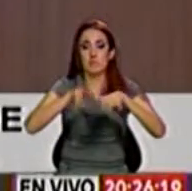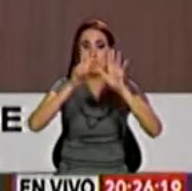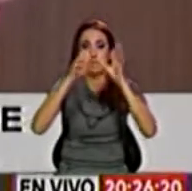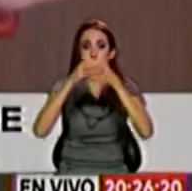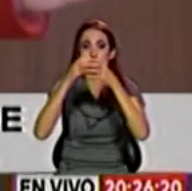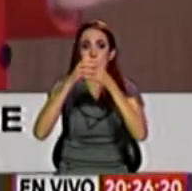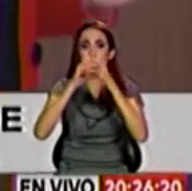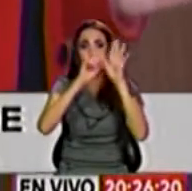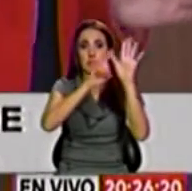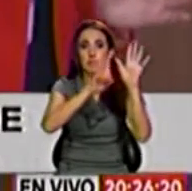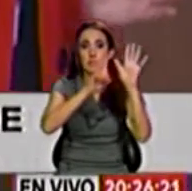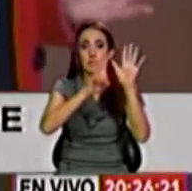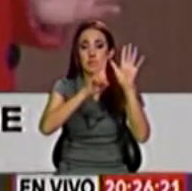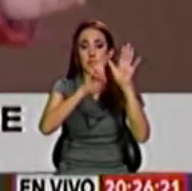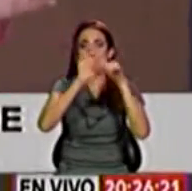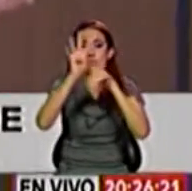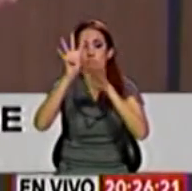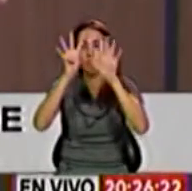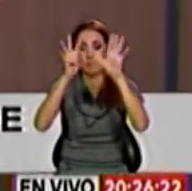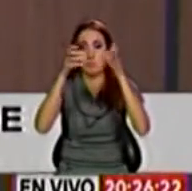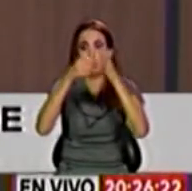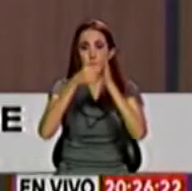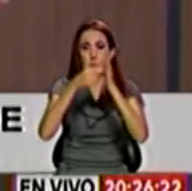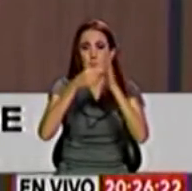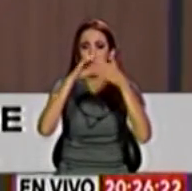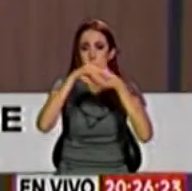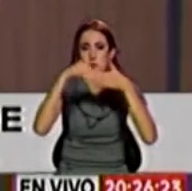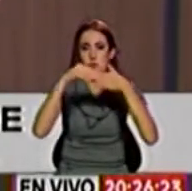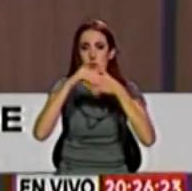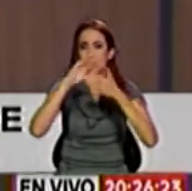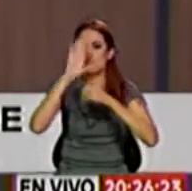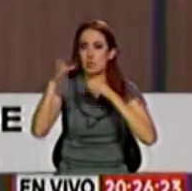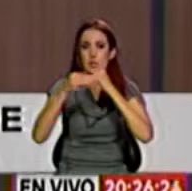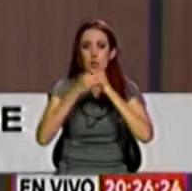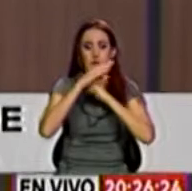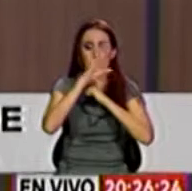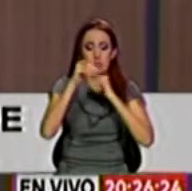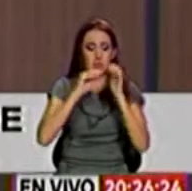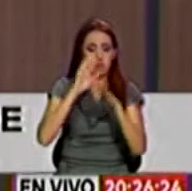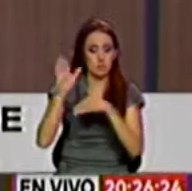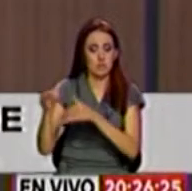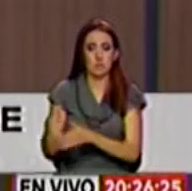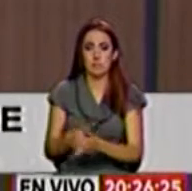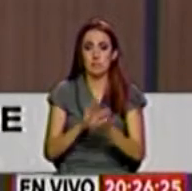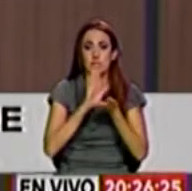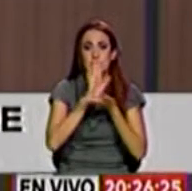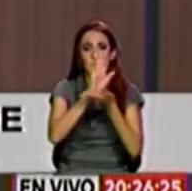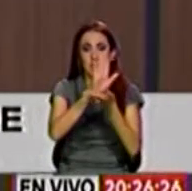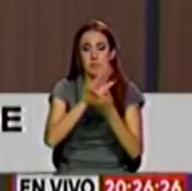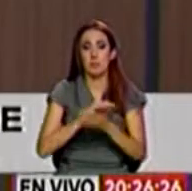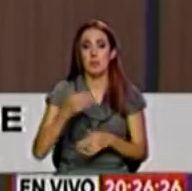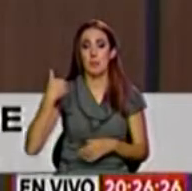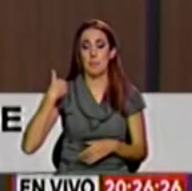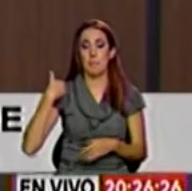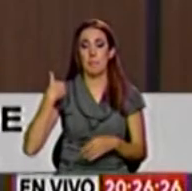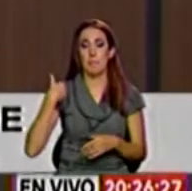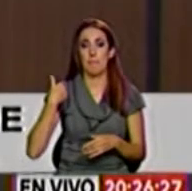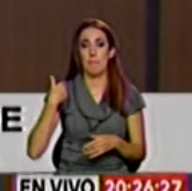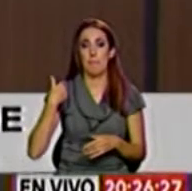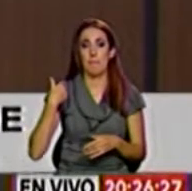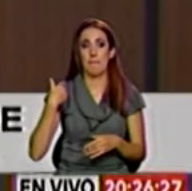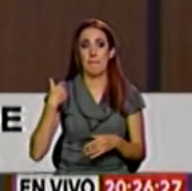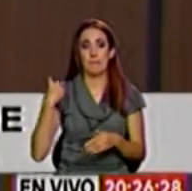$69.34. Ustedes van a acceder con ese aporte a todas las prestaciones y beneficios del IES. Tenemos la pensión por